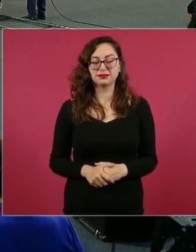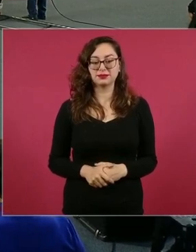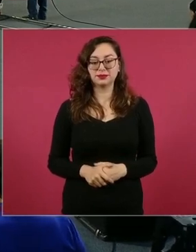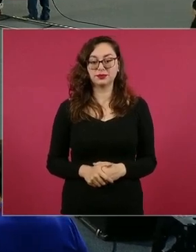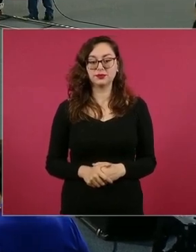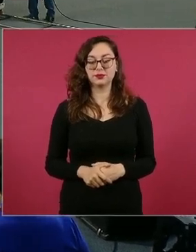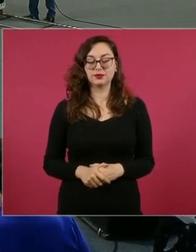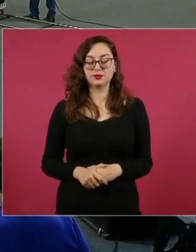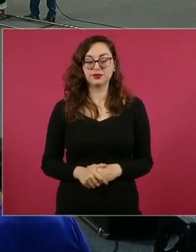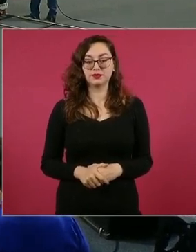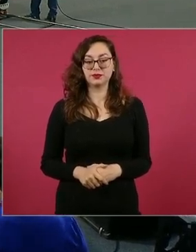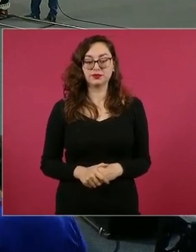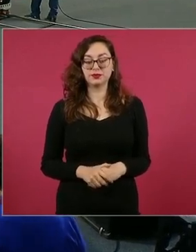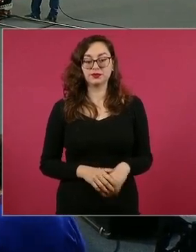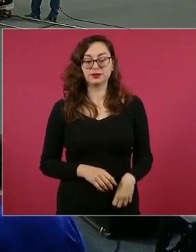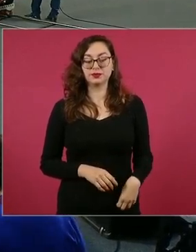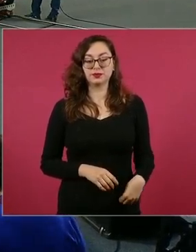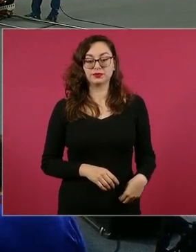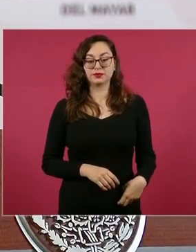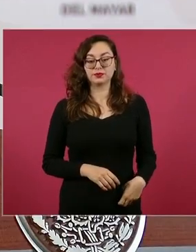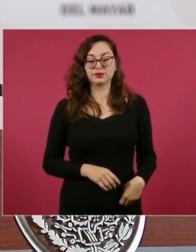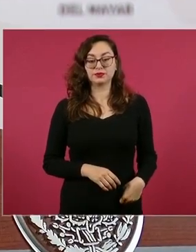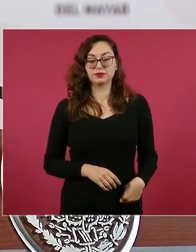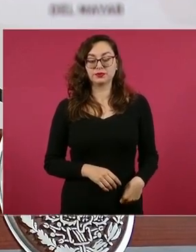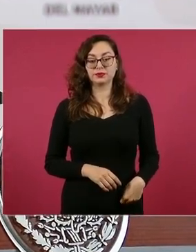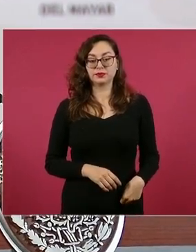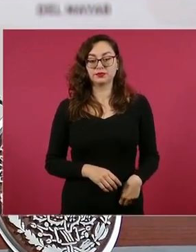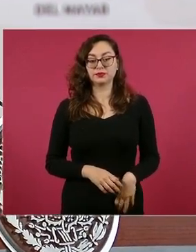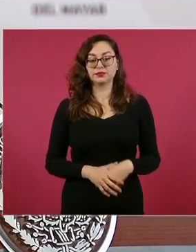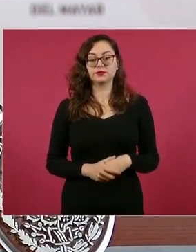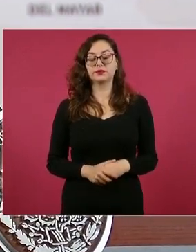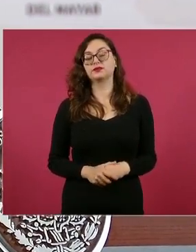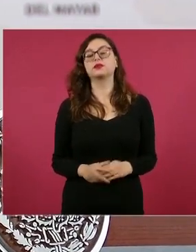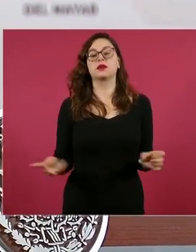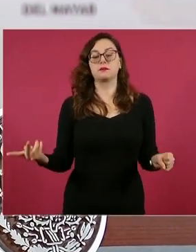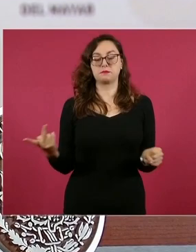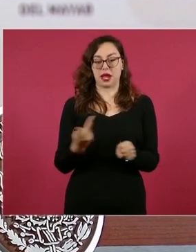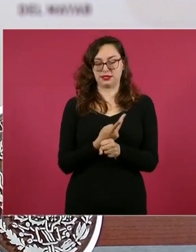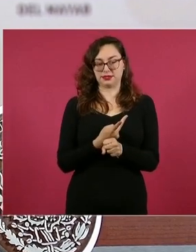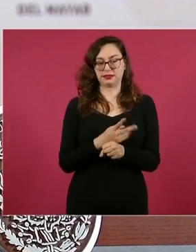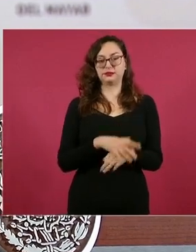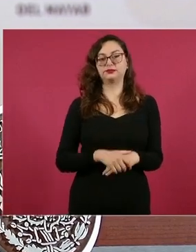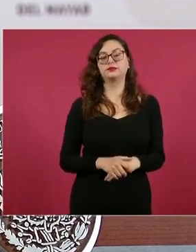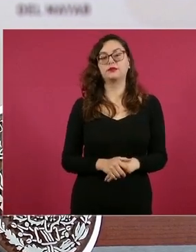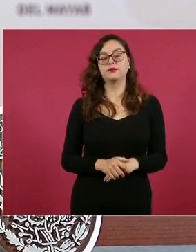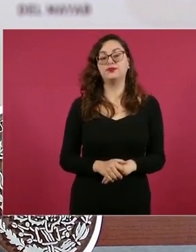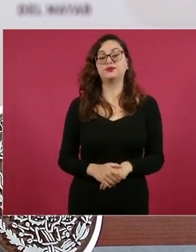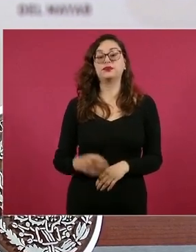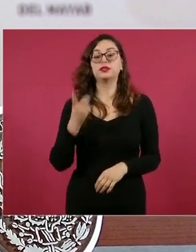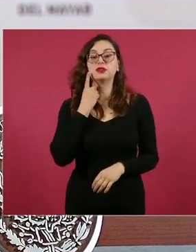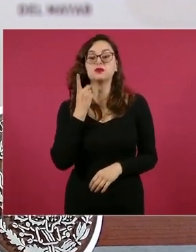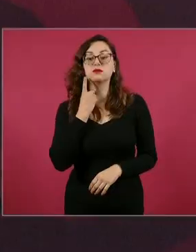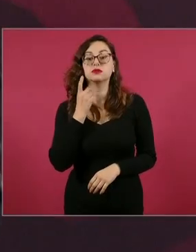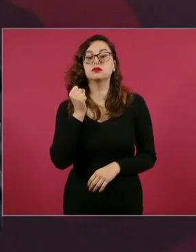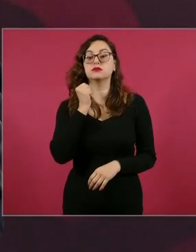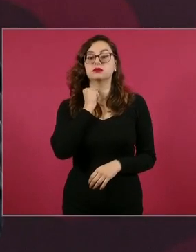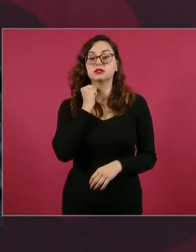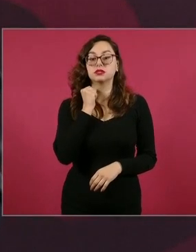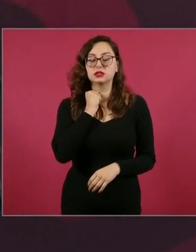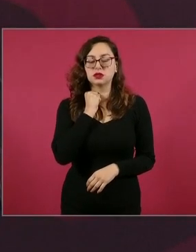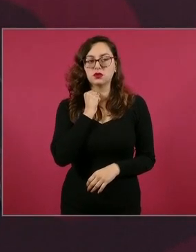este el poder judicial está al